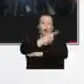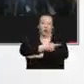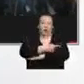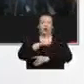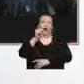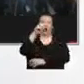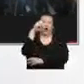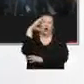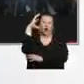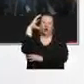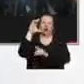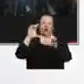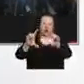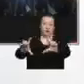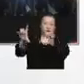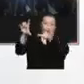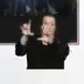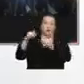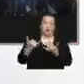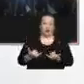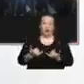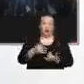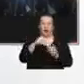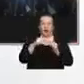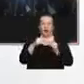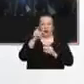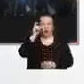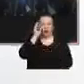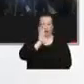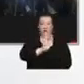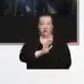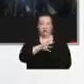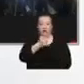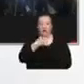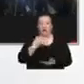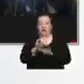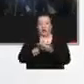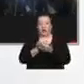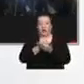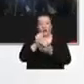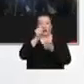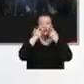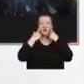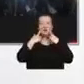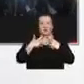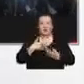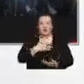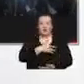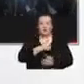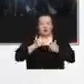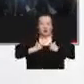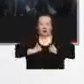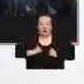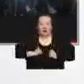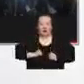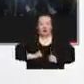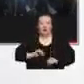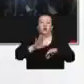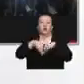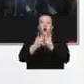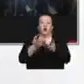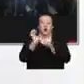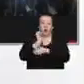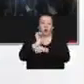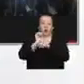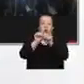postes de alumbrado público uno tiene que reír por no llorar pero qué tristeza no como como han destrozado